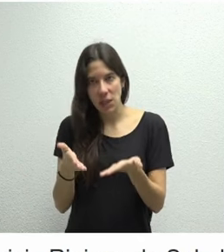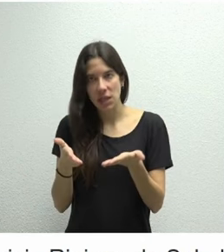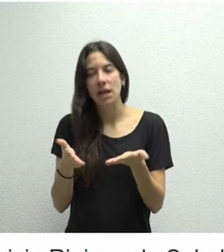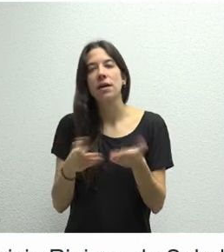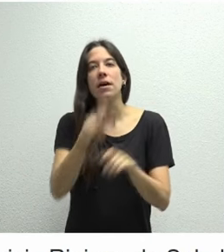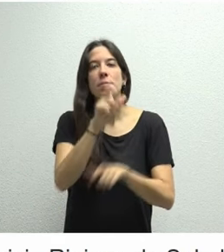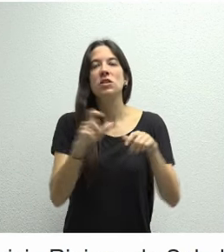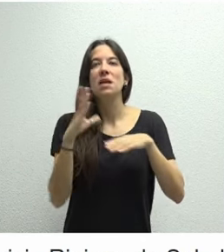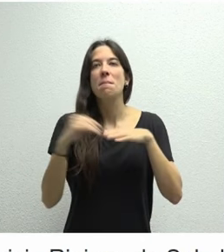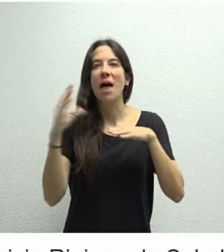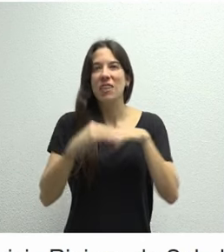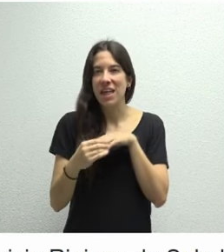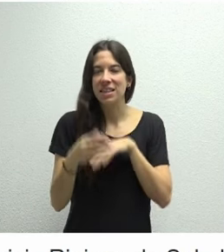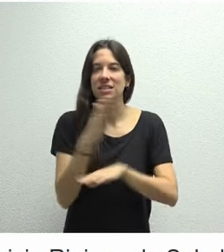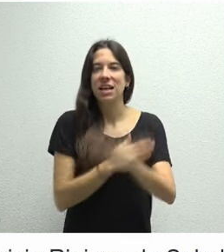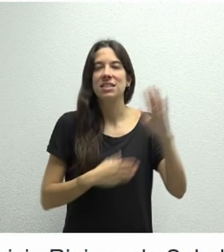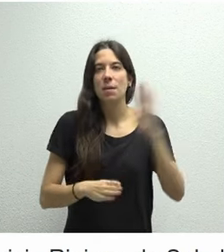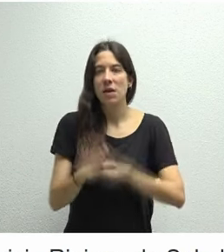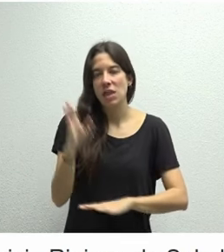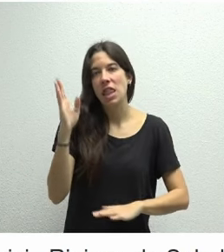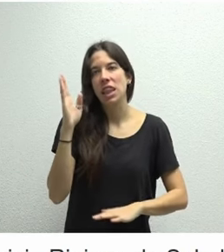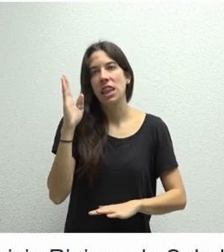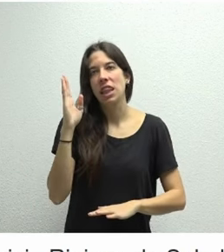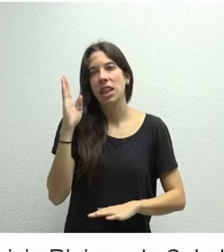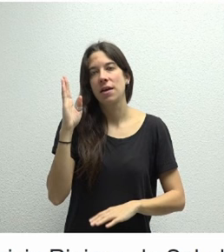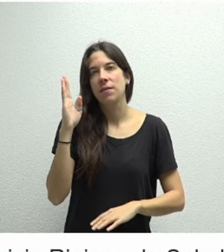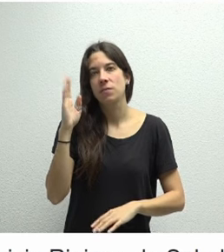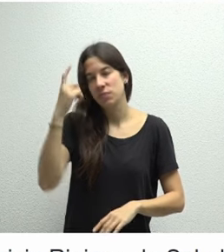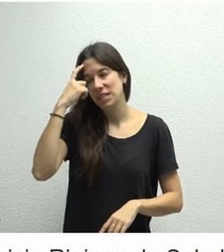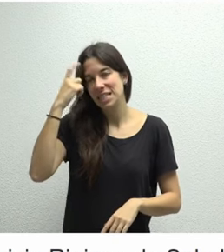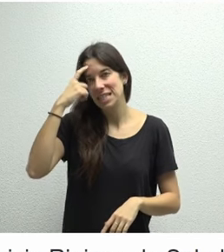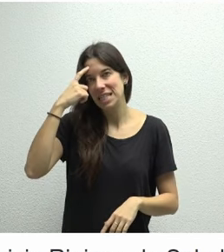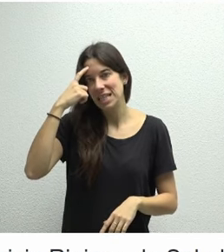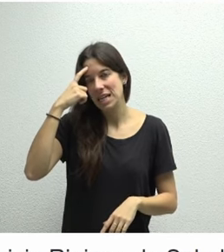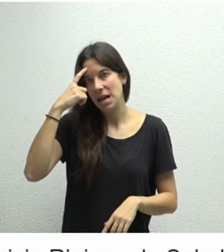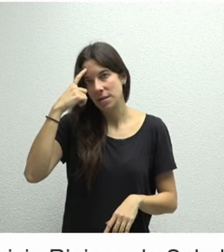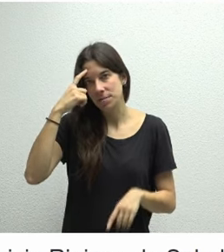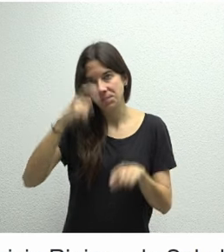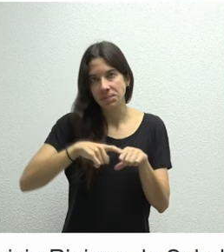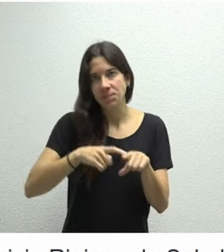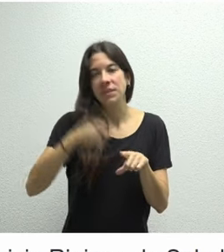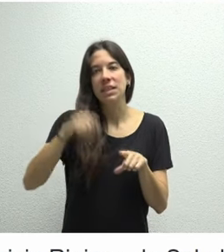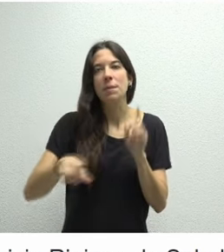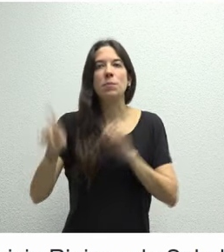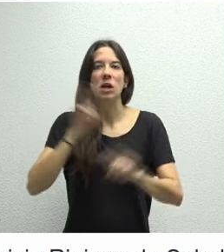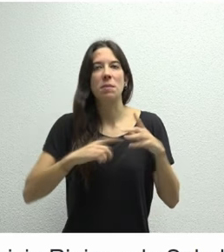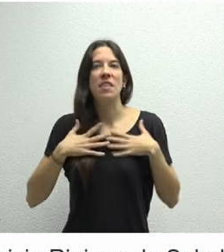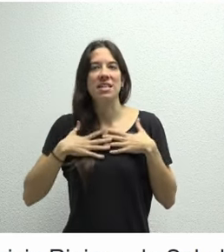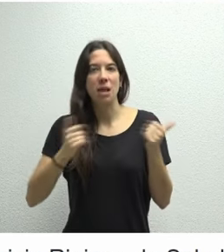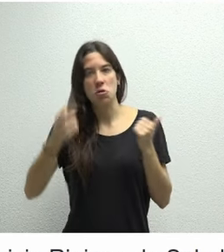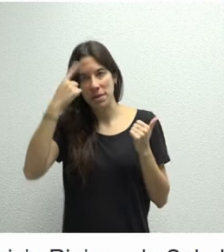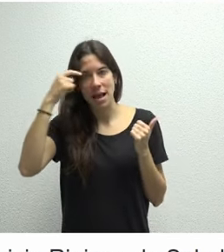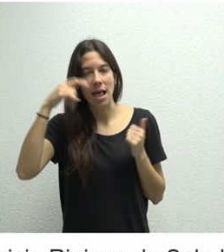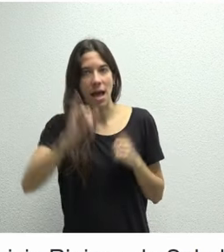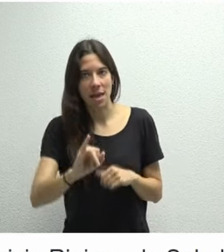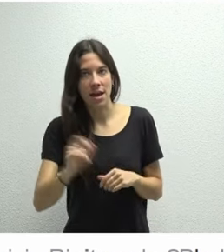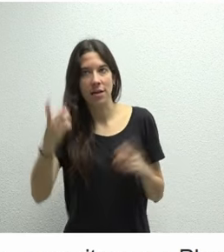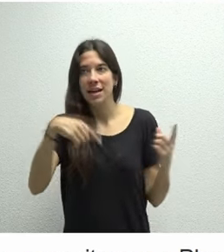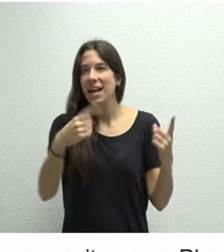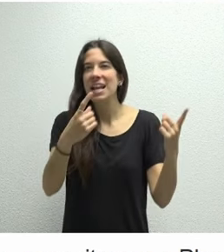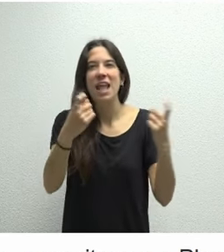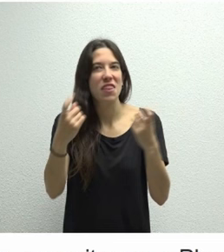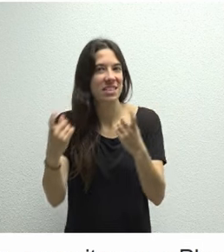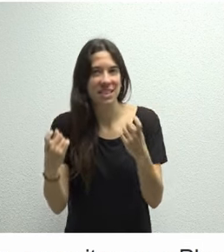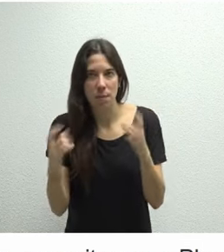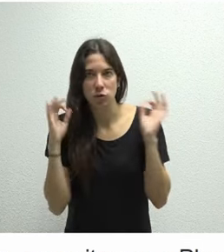los pacientes con discapacidad eh psíquica y un problema de Salud Mental es decir nosotros les necesitamos